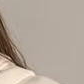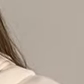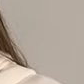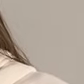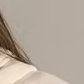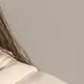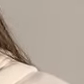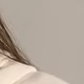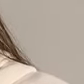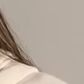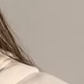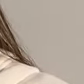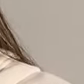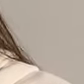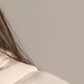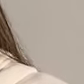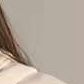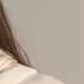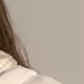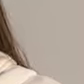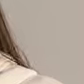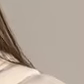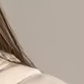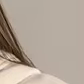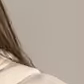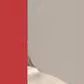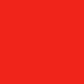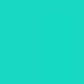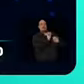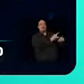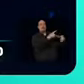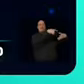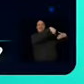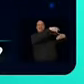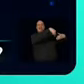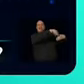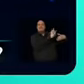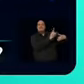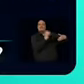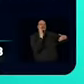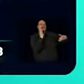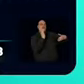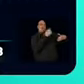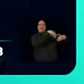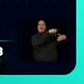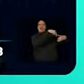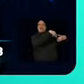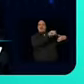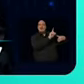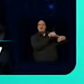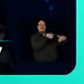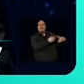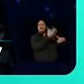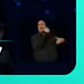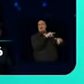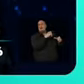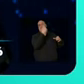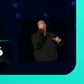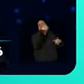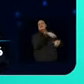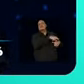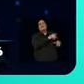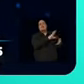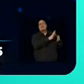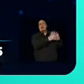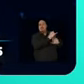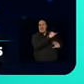derechos humanos. Te compartimos un resumen en base a estos 3 ejes temáticos. El modelo de la casta parte de una premisa nefasta que dice que